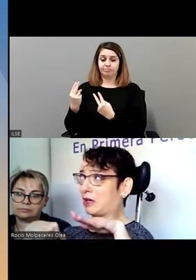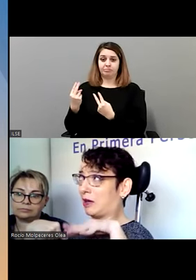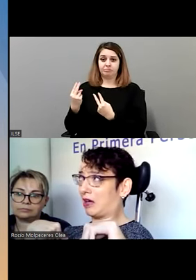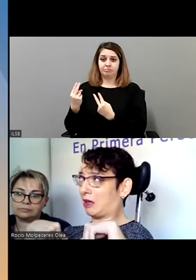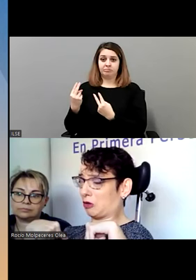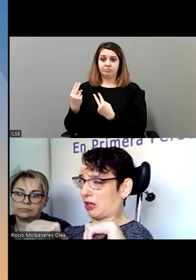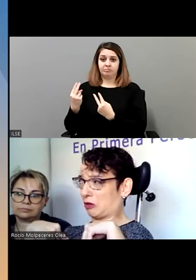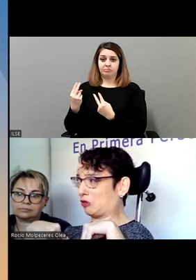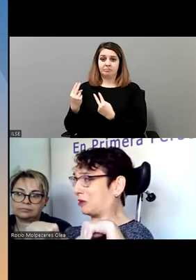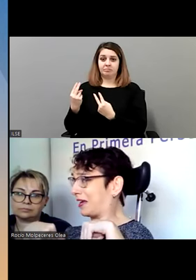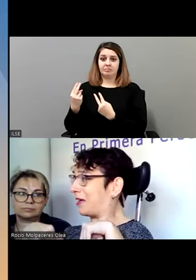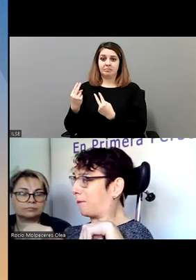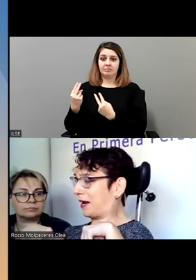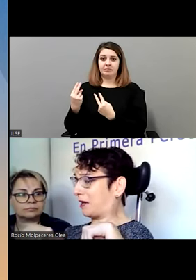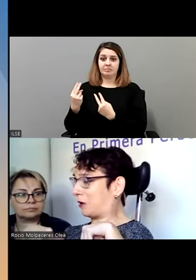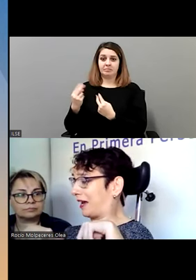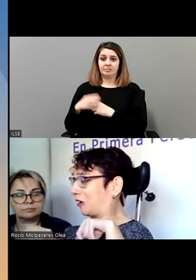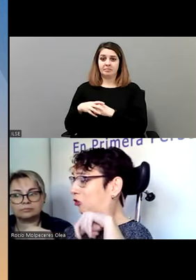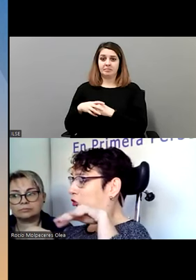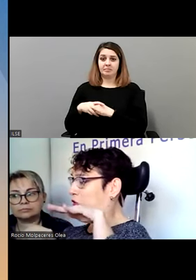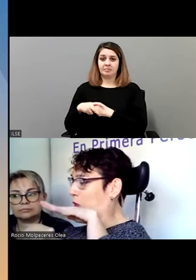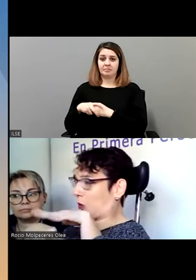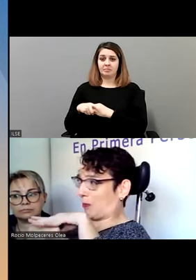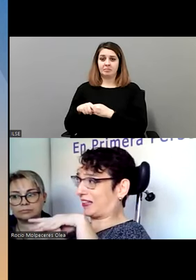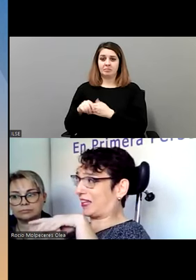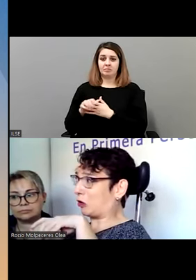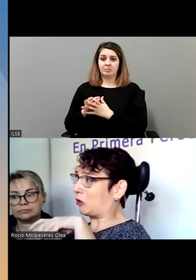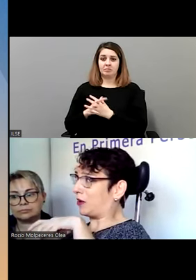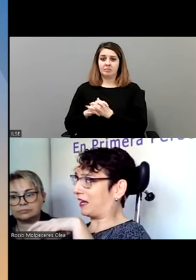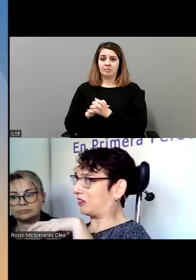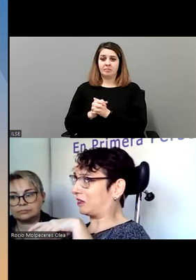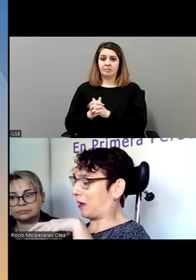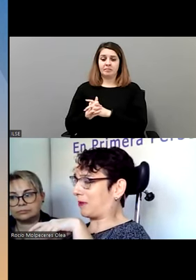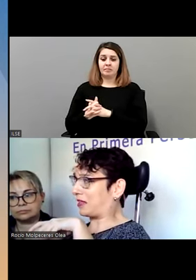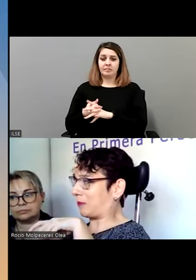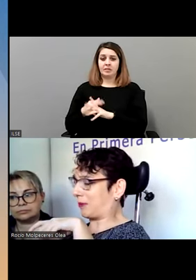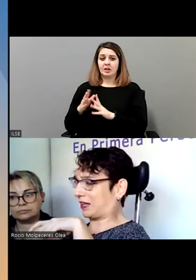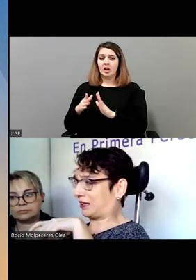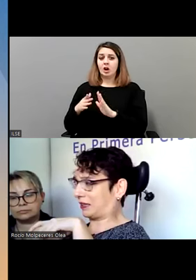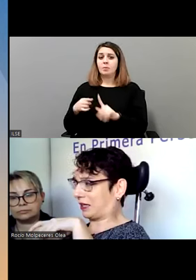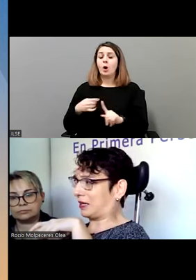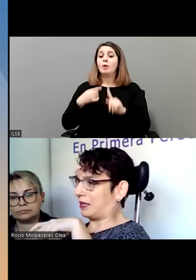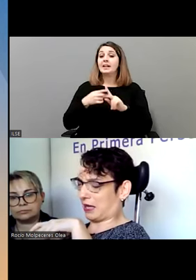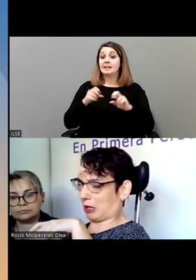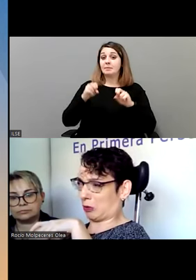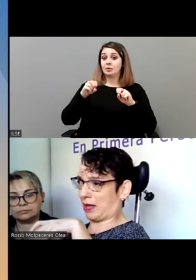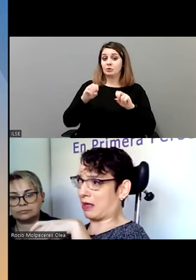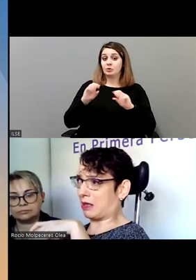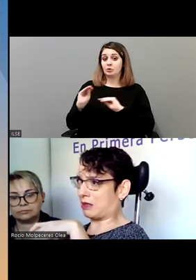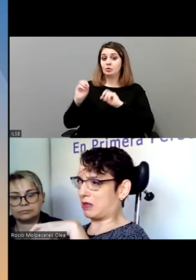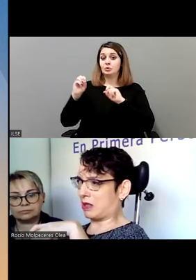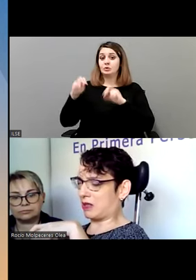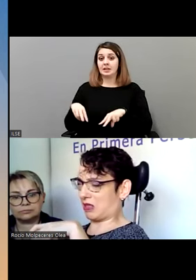mucho, o sea, no sirve para lo que es su cometido, que es la vida independiente y la